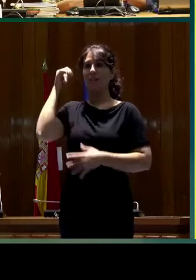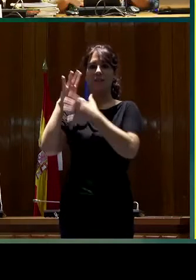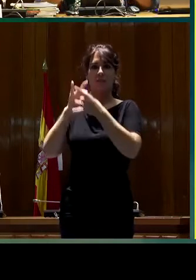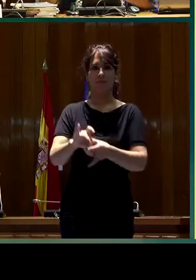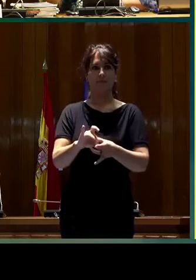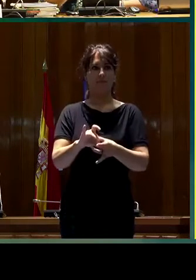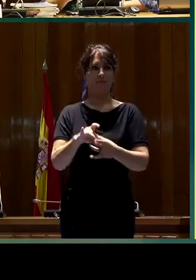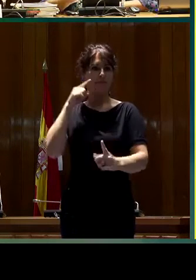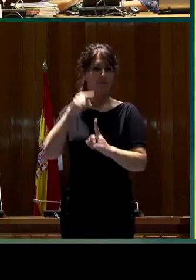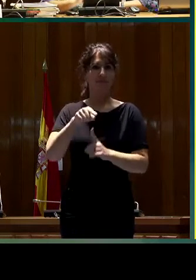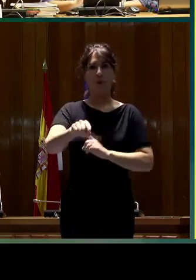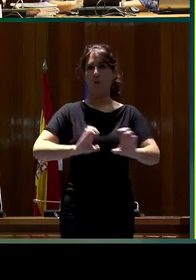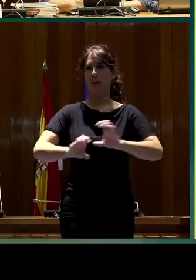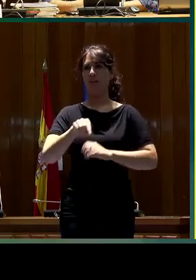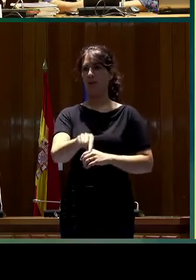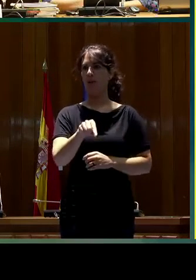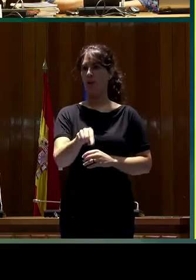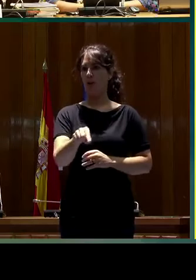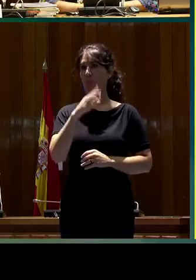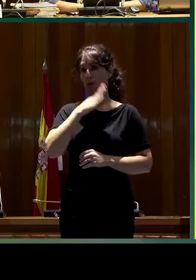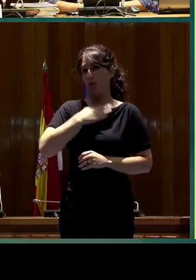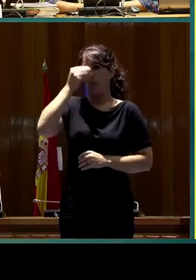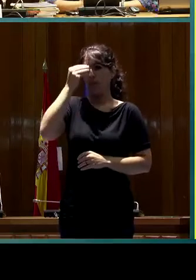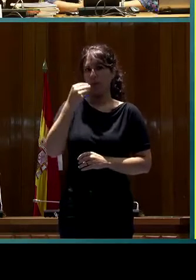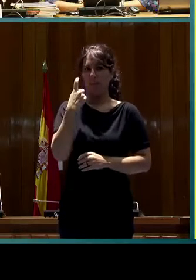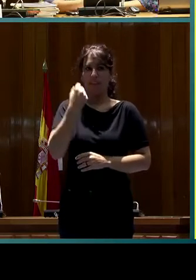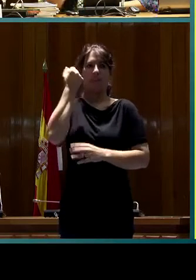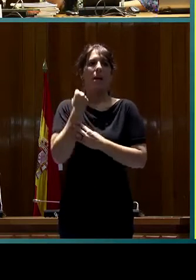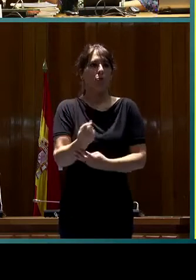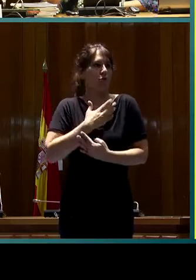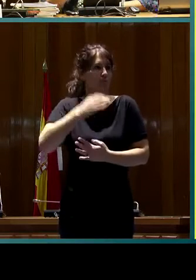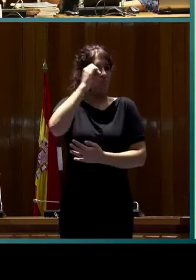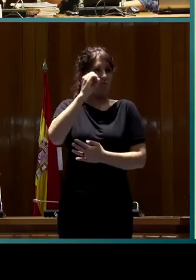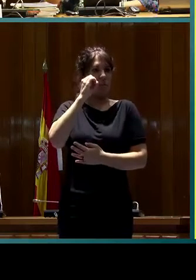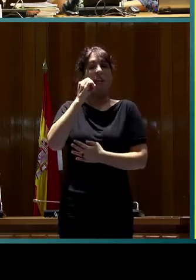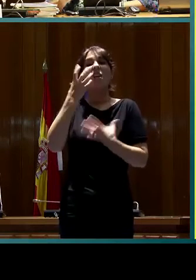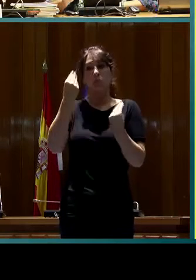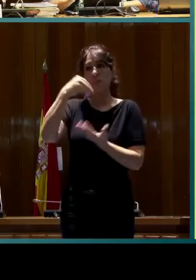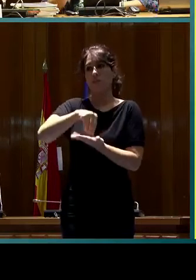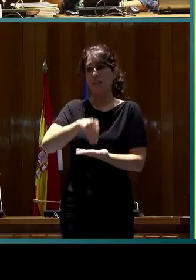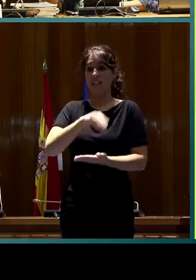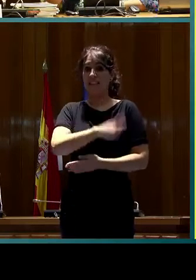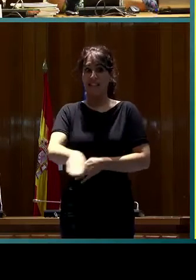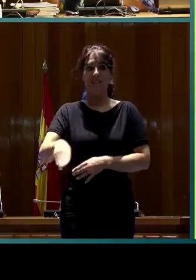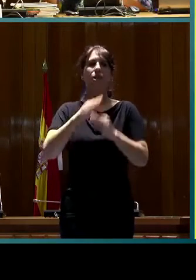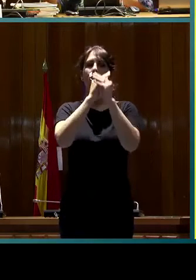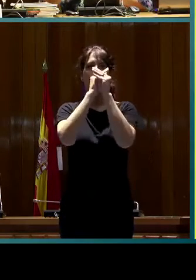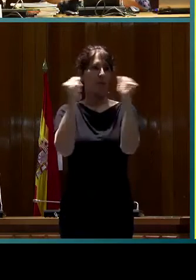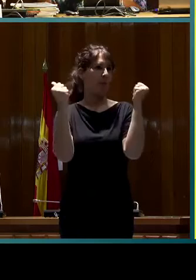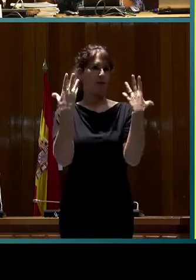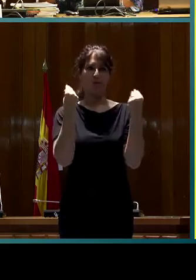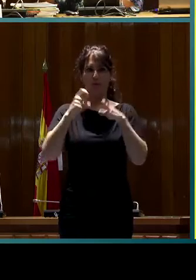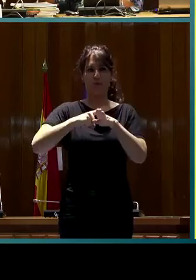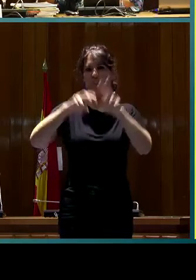es el que considero que necesita tener ese apoyo más grande y suelen ser los grandes olvidados en muchos aspectos.